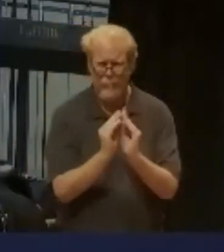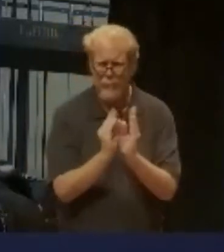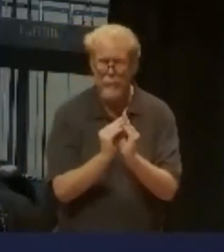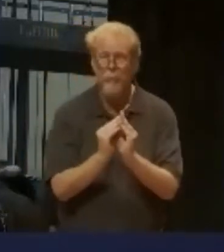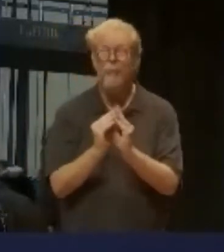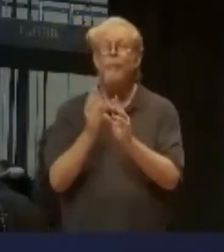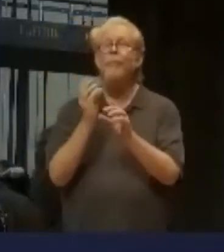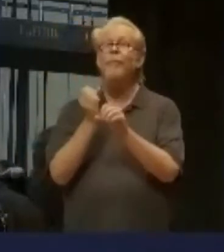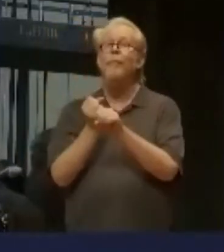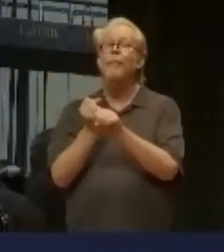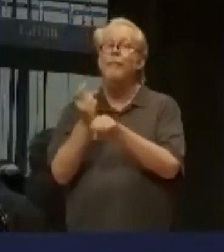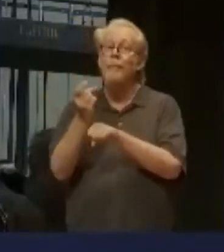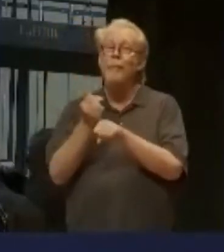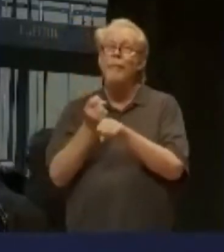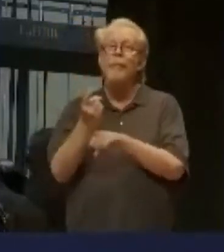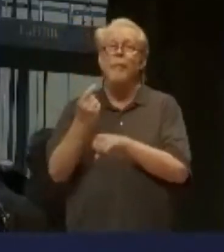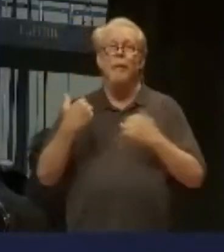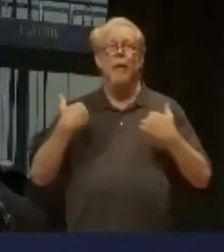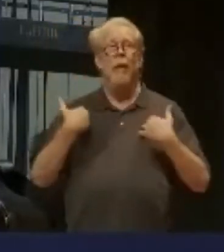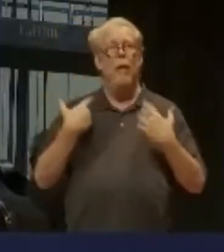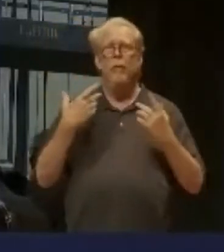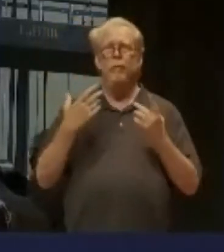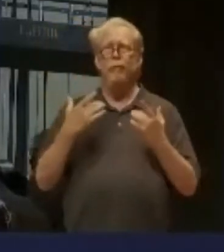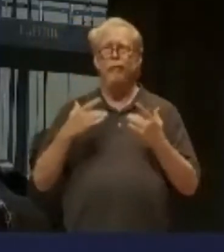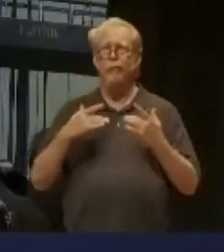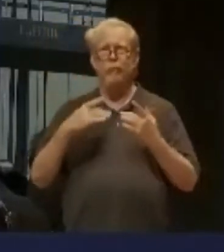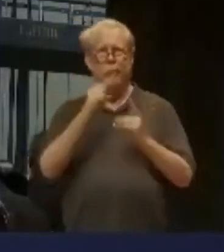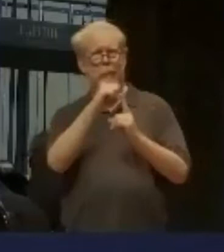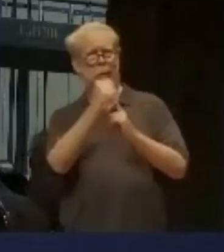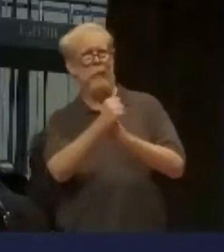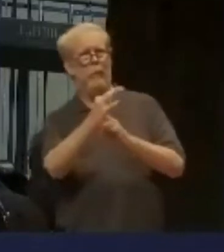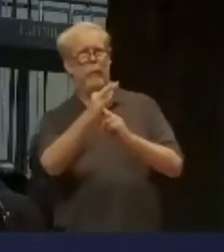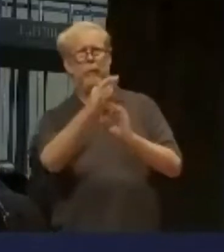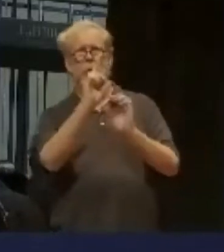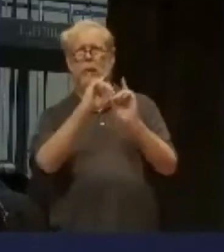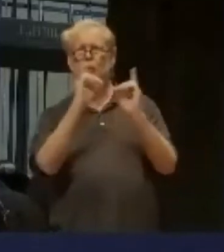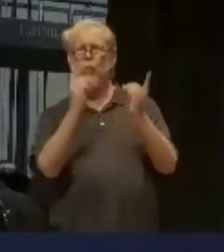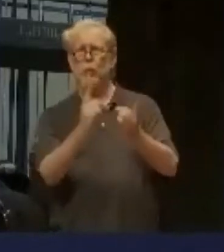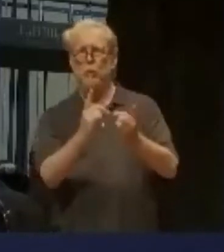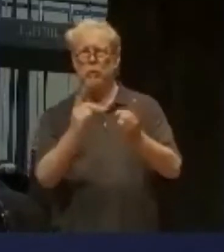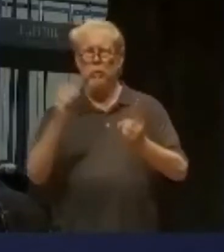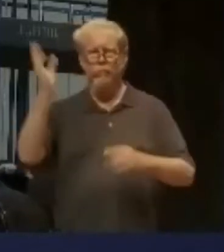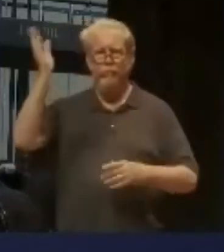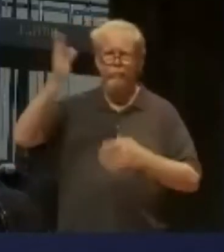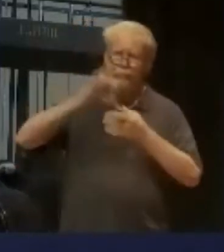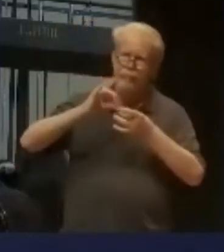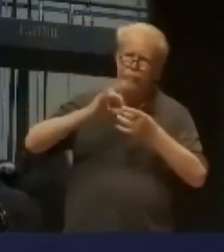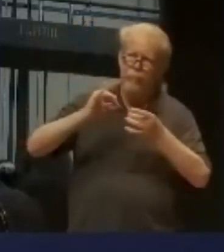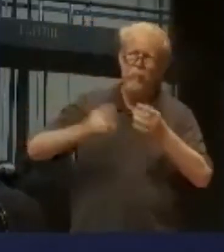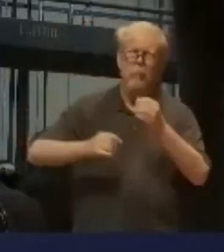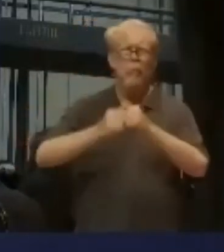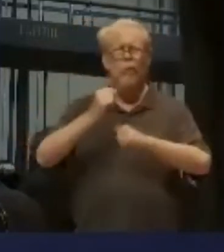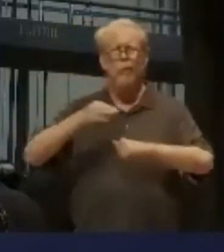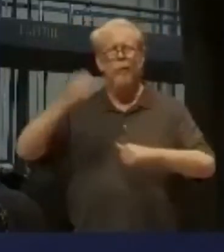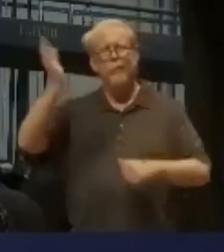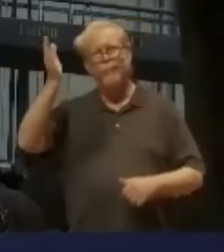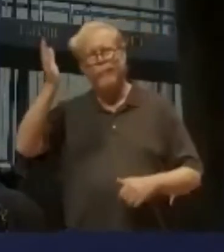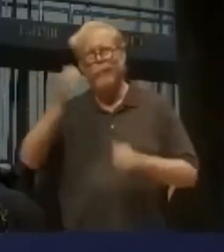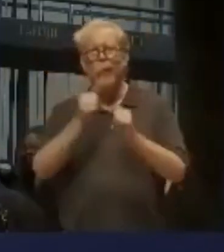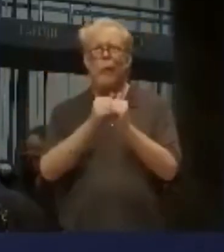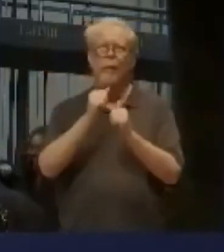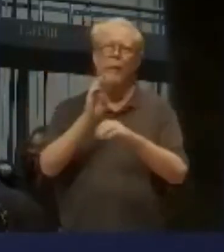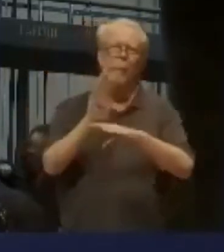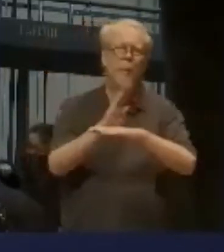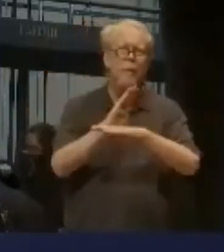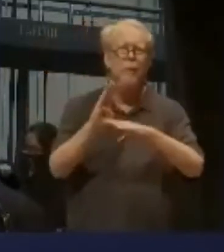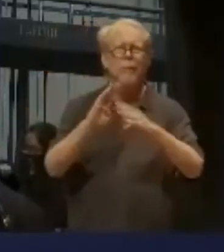hacemos estas reuniones? ¿Por qué? Porque siempre hacemos estas reuniones como casi al final del año. Hacemos algo como